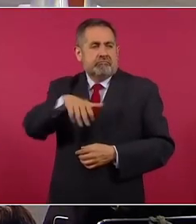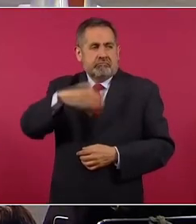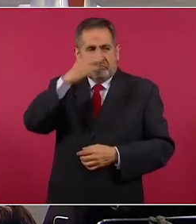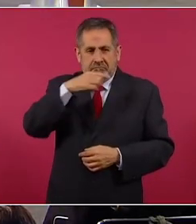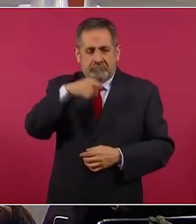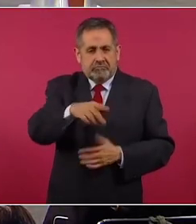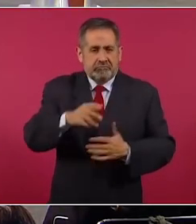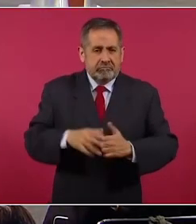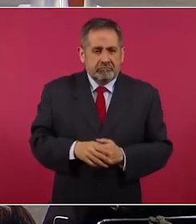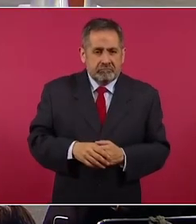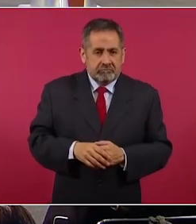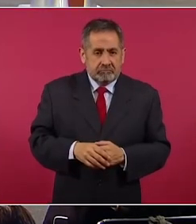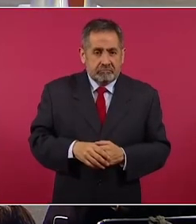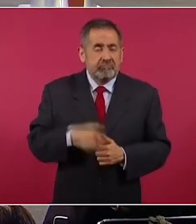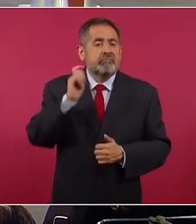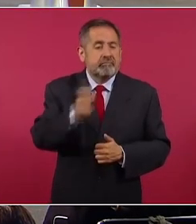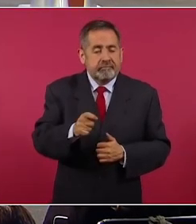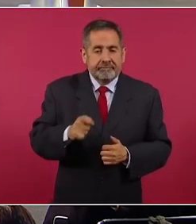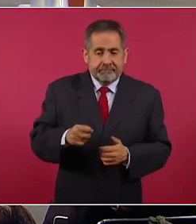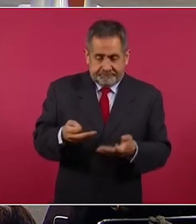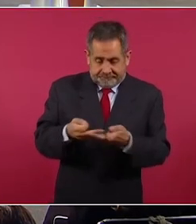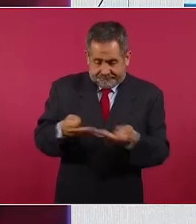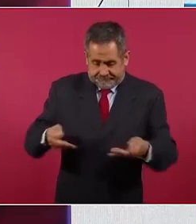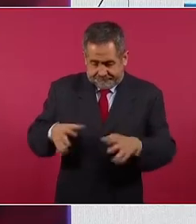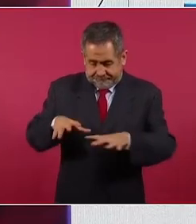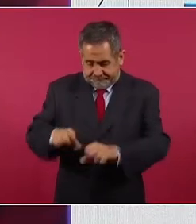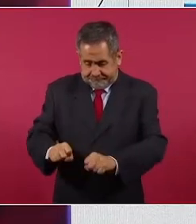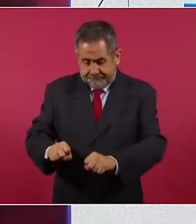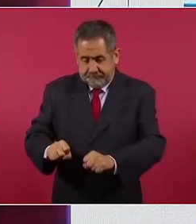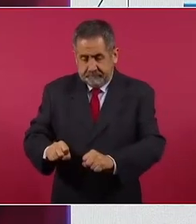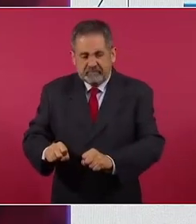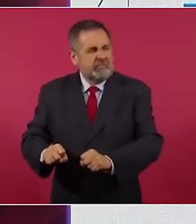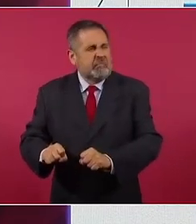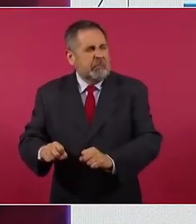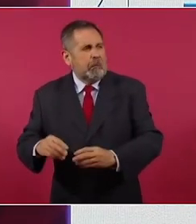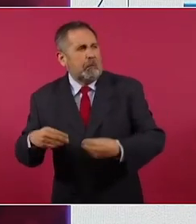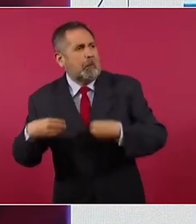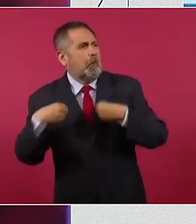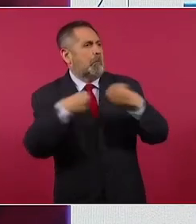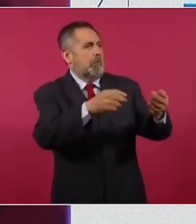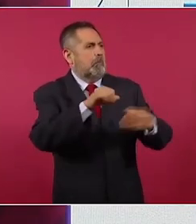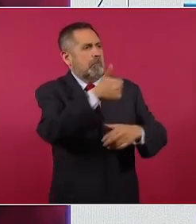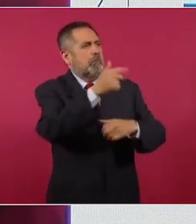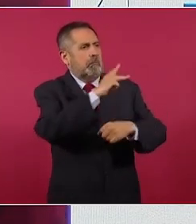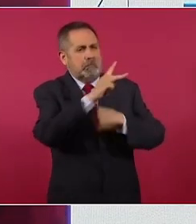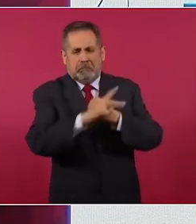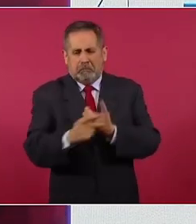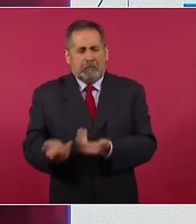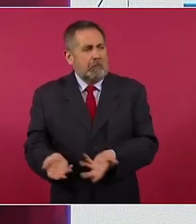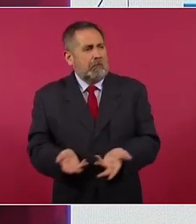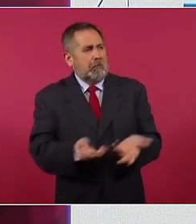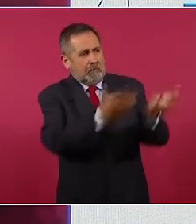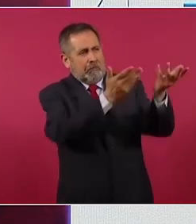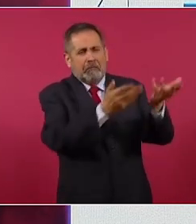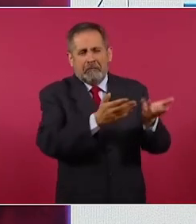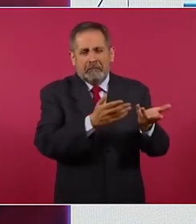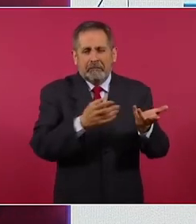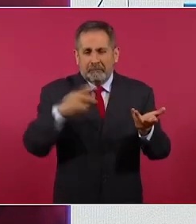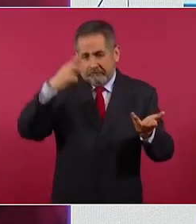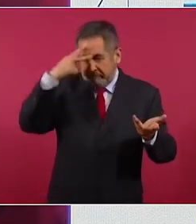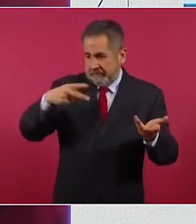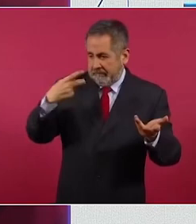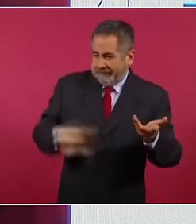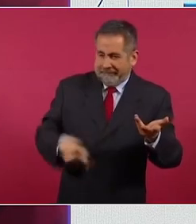quien entrega sus recursos, los recursos naturales de